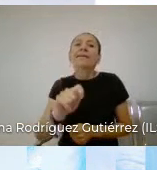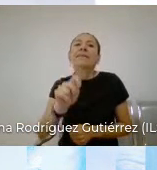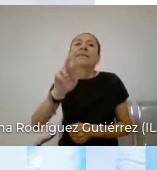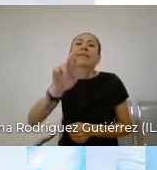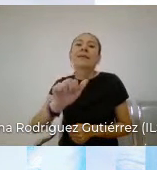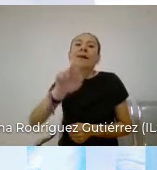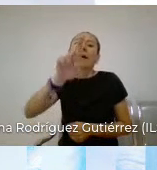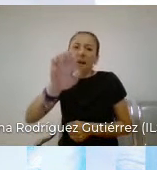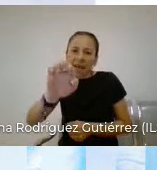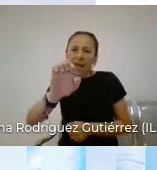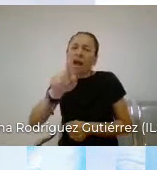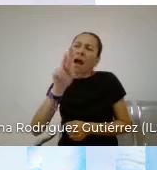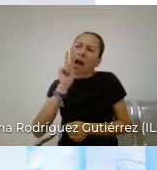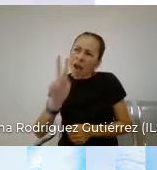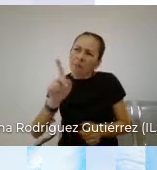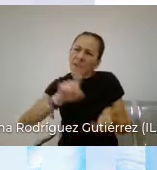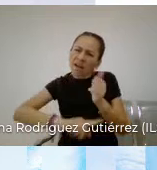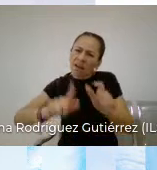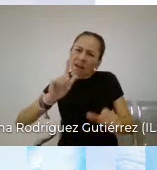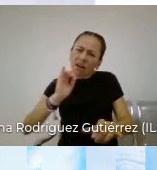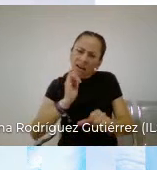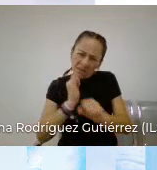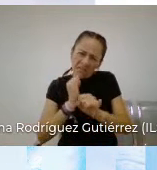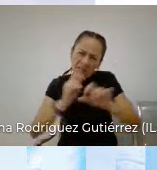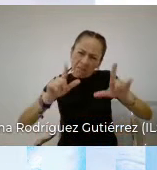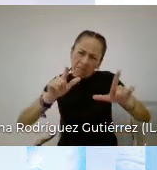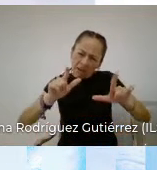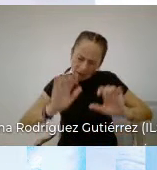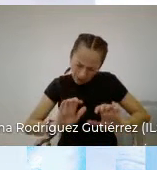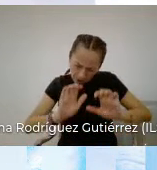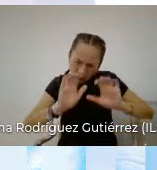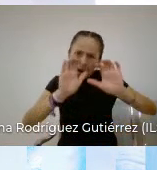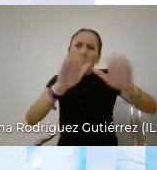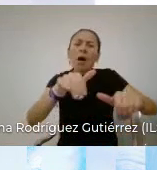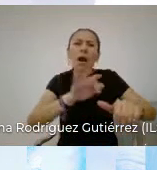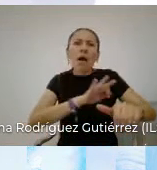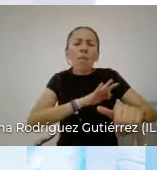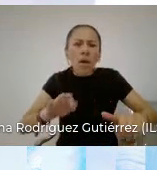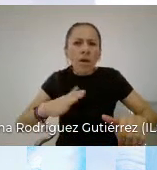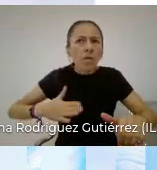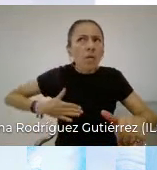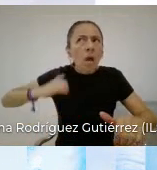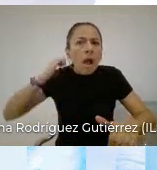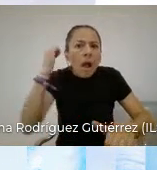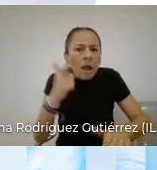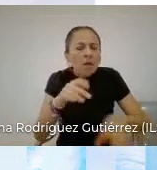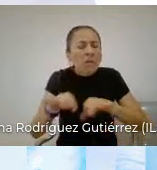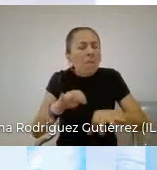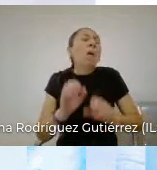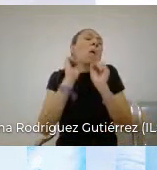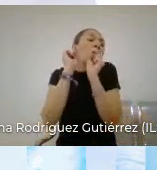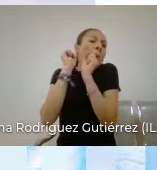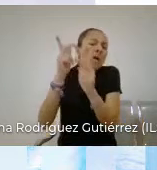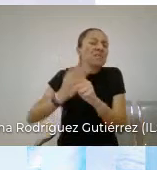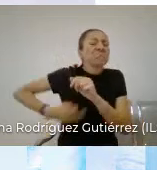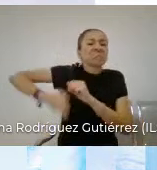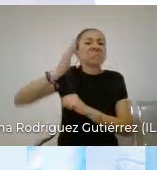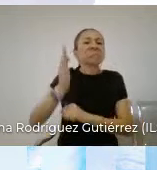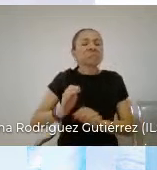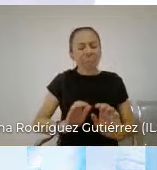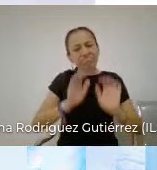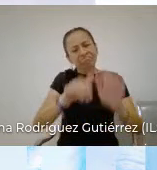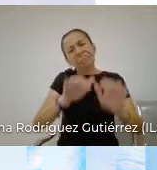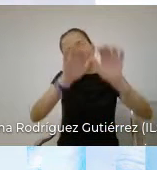plataforma. Escucha que de ahí puedes conseguir empleos, inclusión, etcétera. Y después de registrarse, tal cual, a los